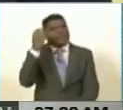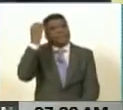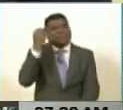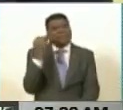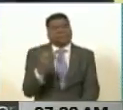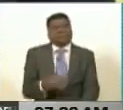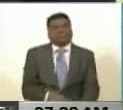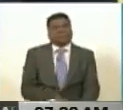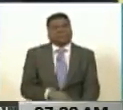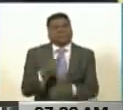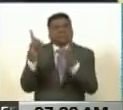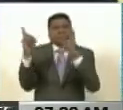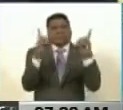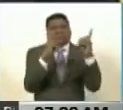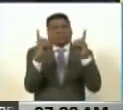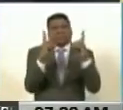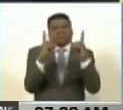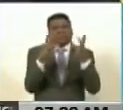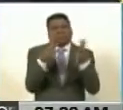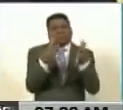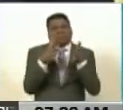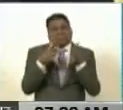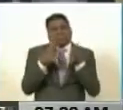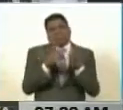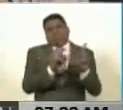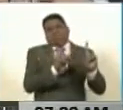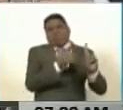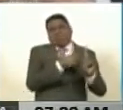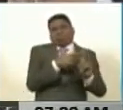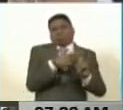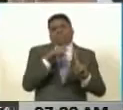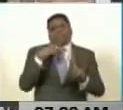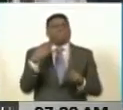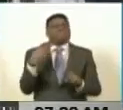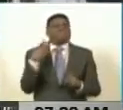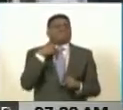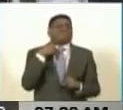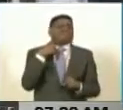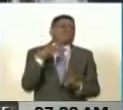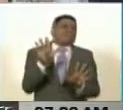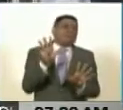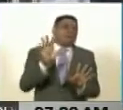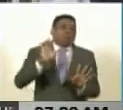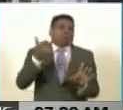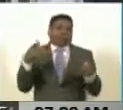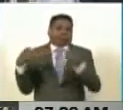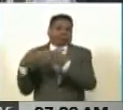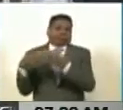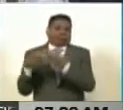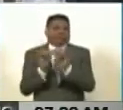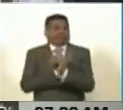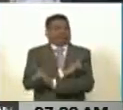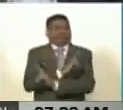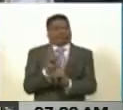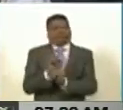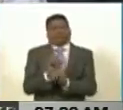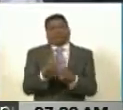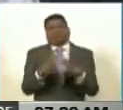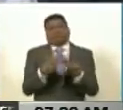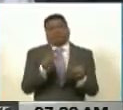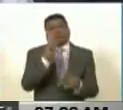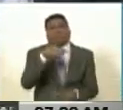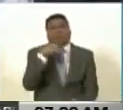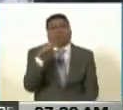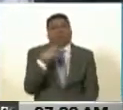diálogo gana uno y pierde otro. Es decir, buscan la ventaja política en medio de